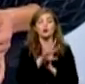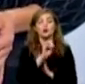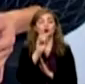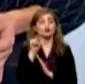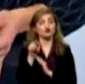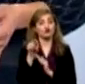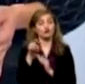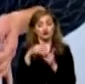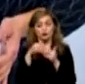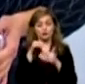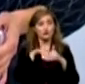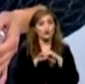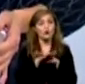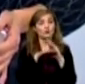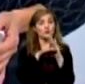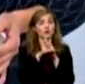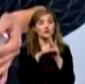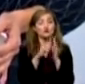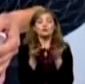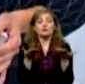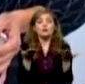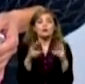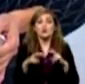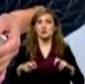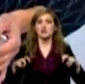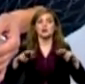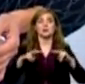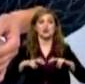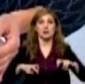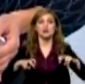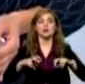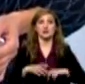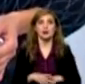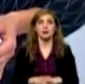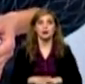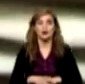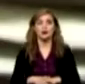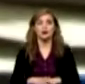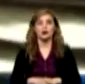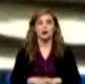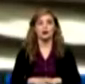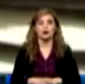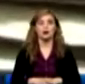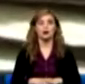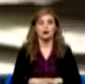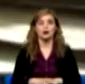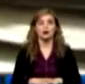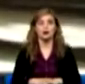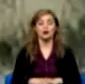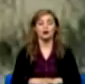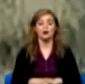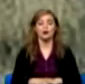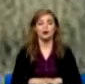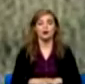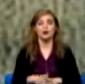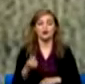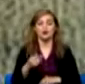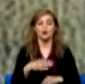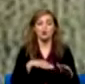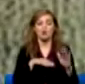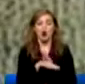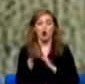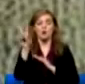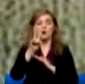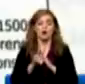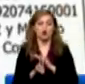que ingresaron a estas cuentas están siendo investigados. Garganta. La triangulación de dinero entre el Banco Estatal